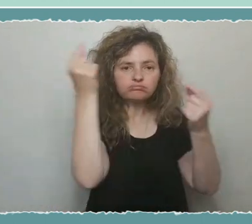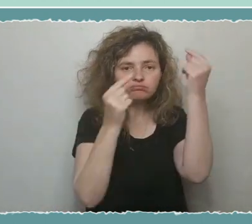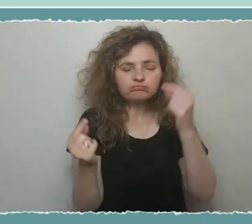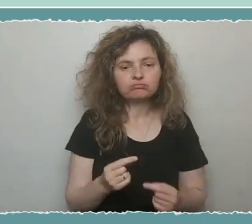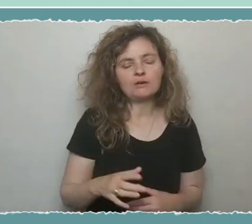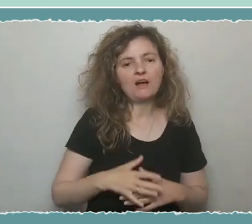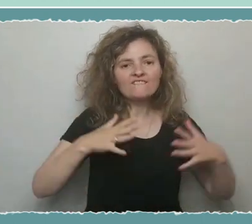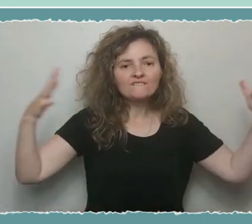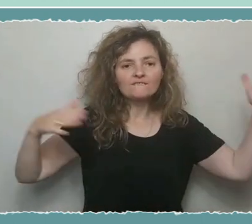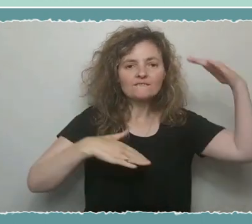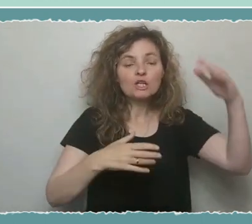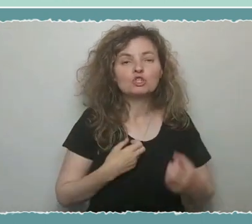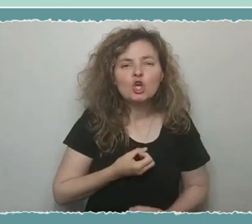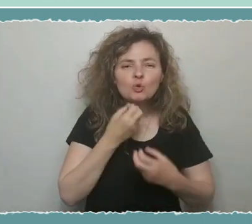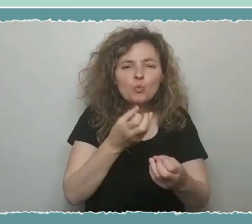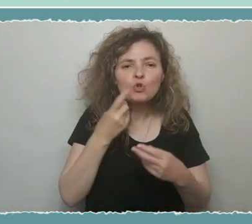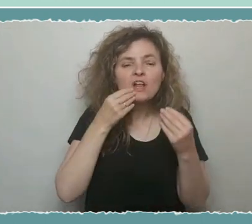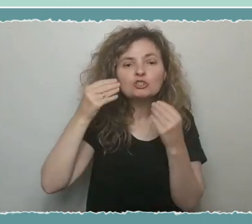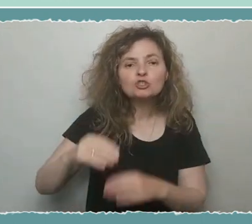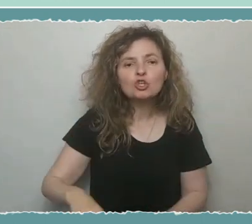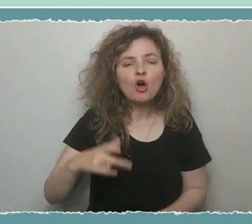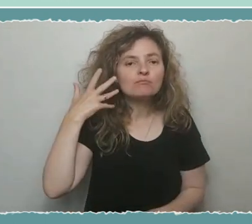ximos contar unha historia dun autor